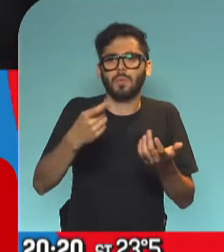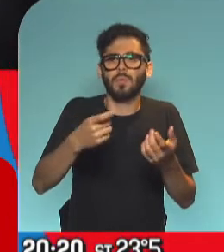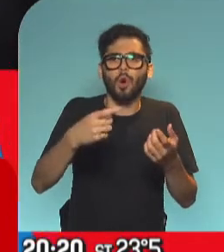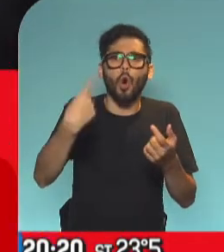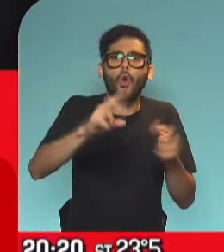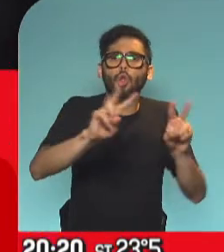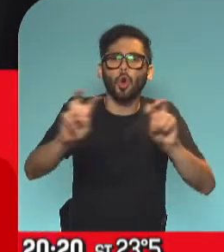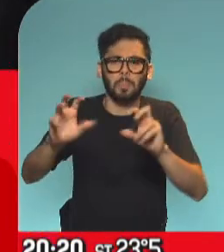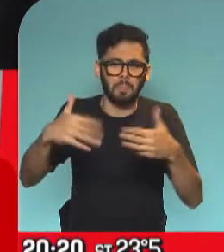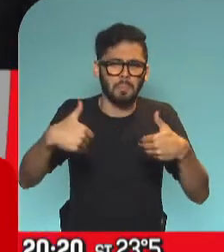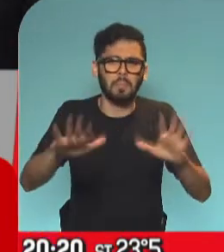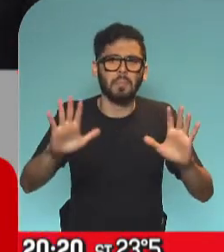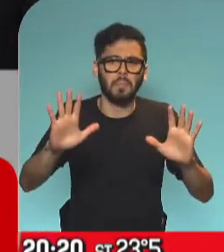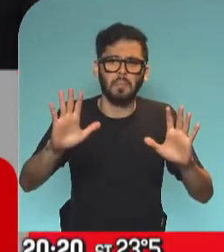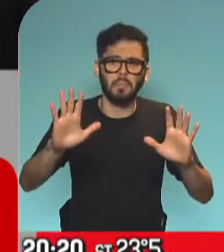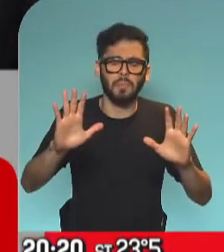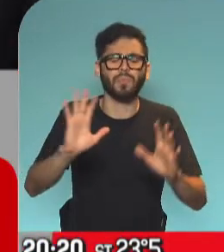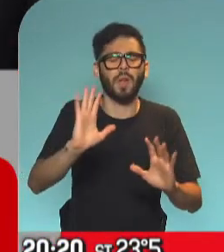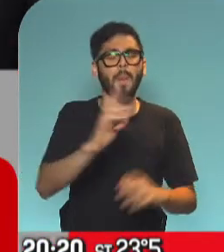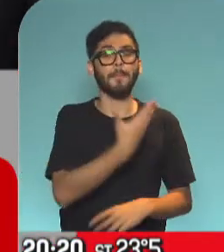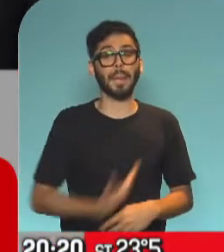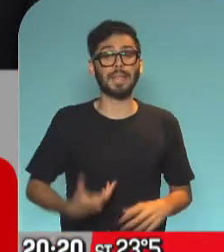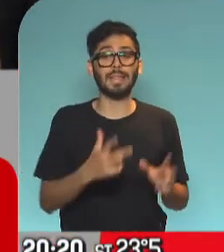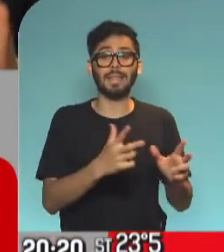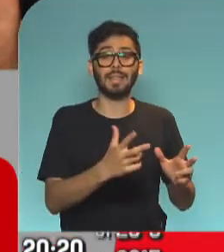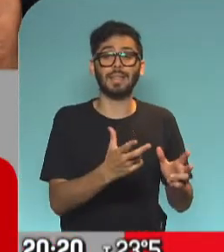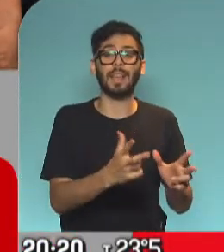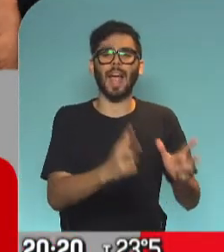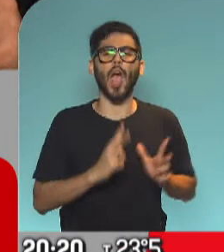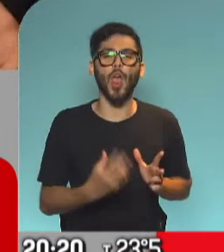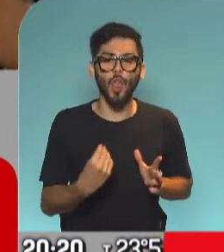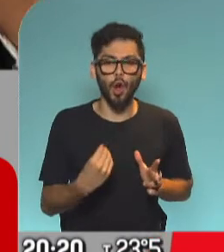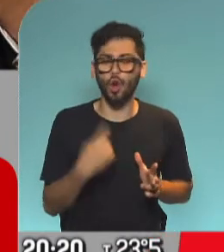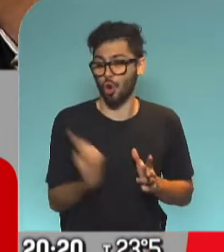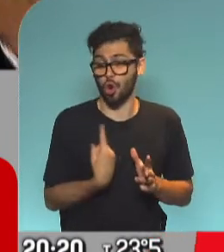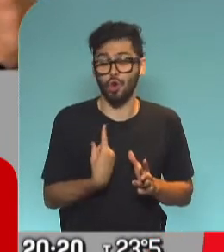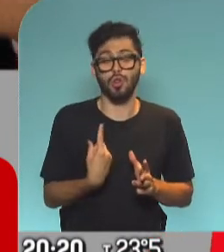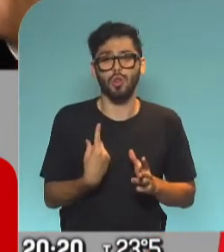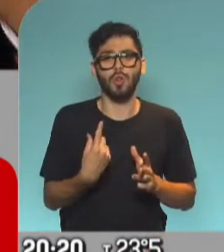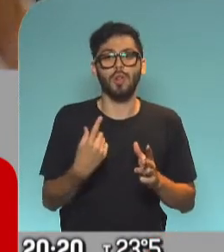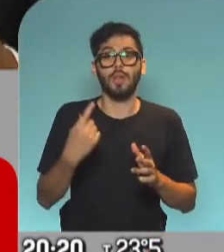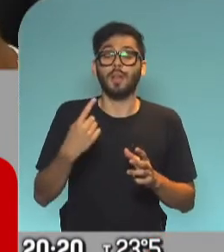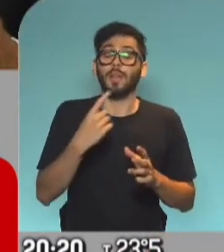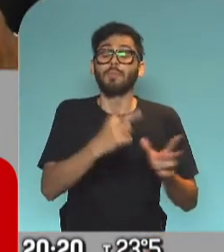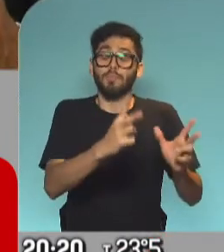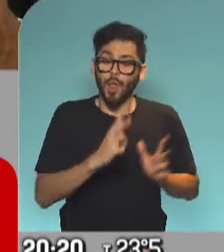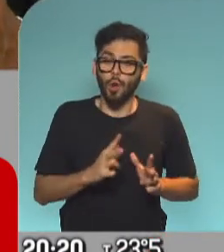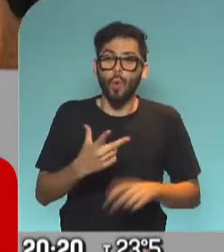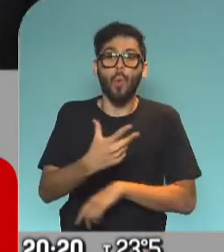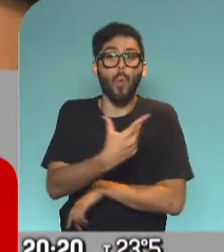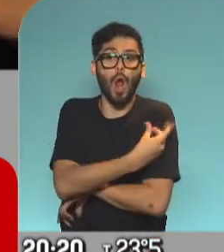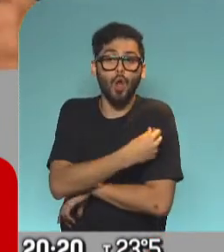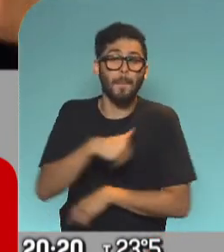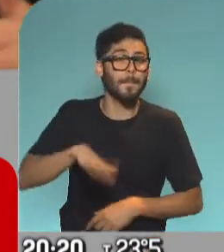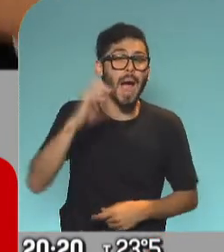consideración, ¿no? ¿Qué nos dijo el presidente? Que no solamente hagamos la campaña de vacunación más importante de la historia, sino que